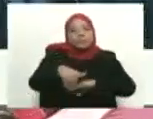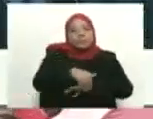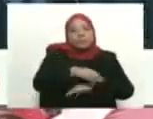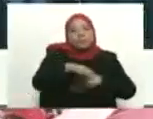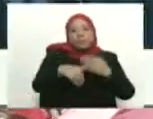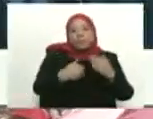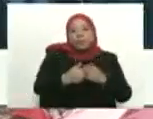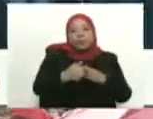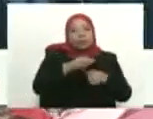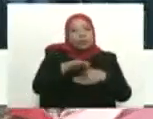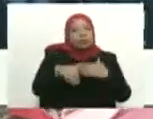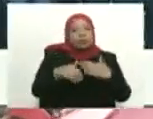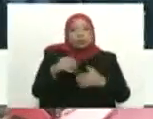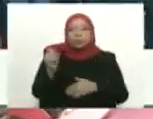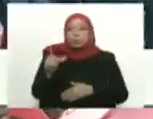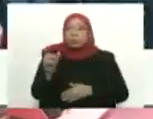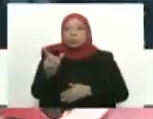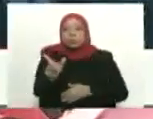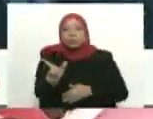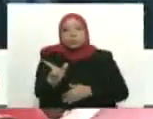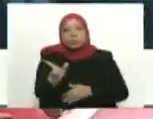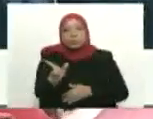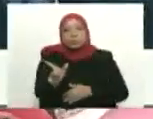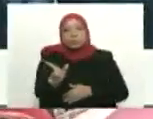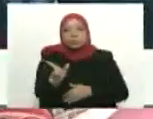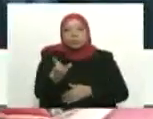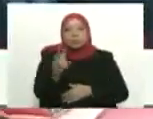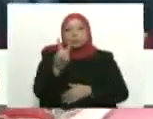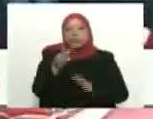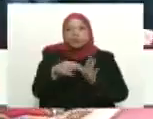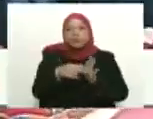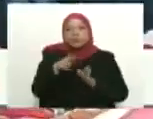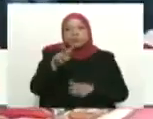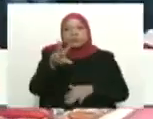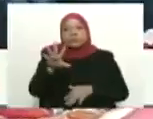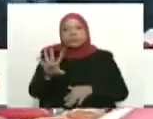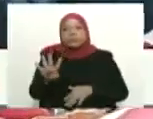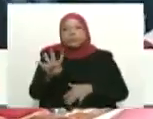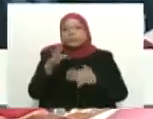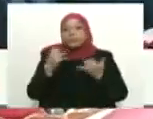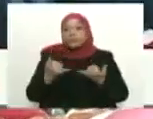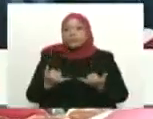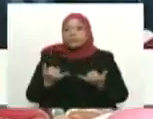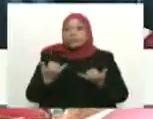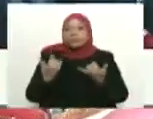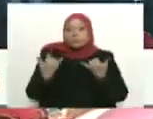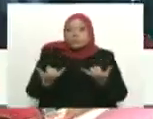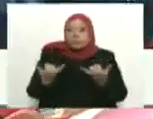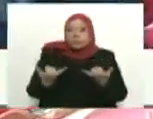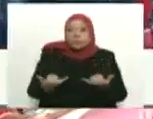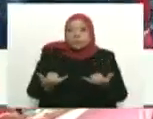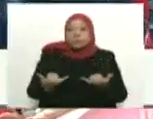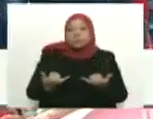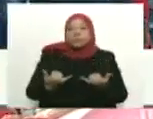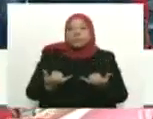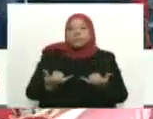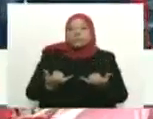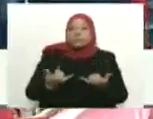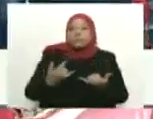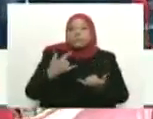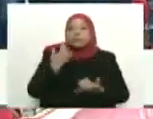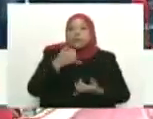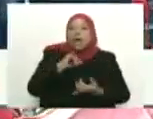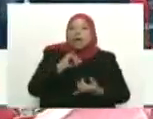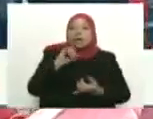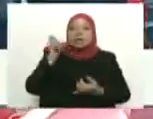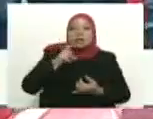partido. Y no es para el 2025, es para allá, para este momento. Porque las batallas las tenemos que dar